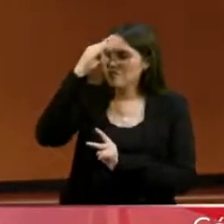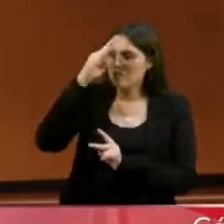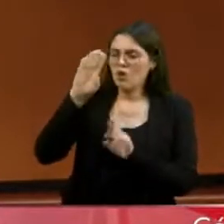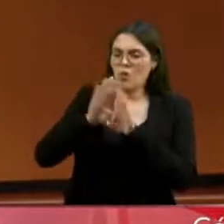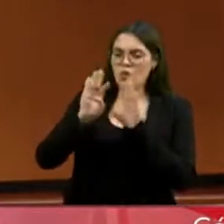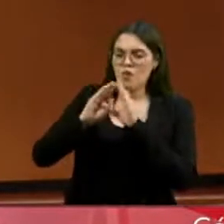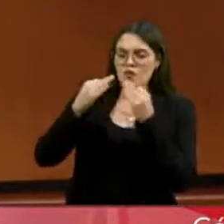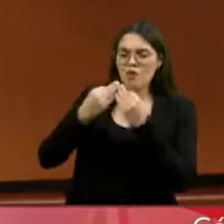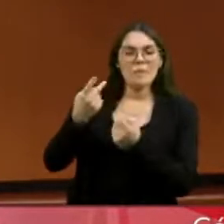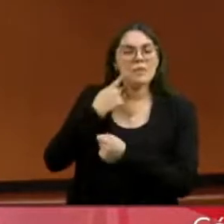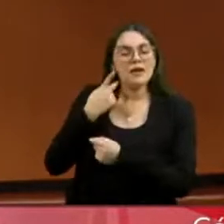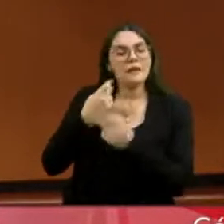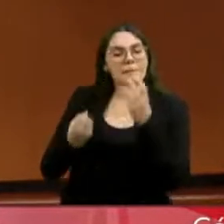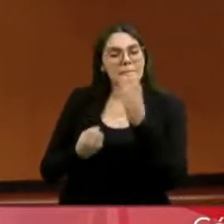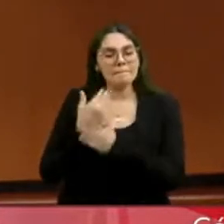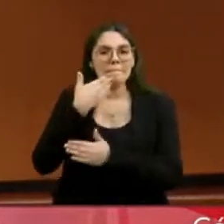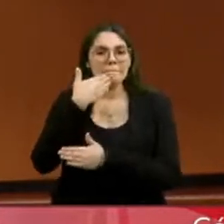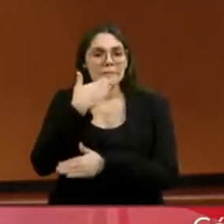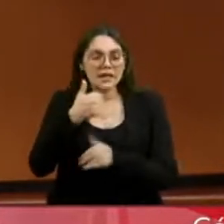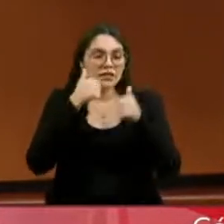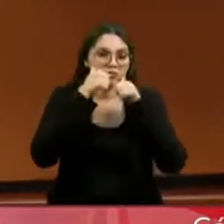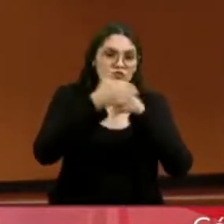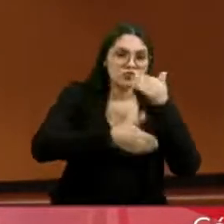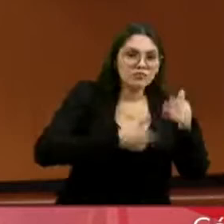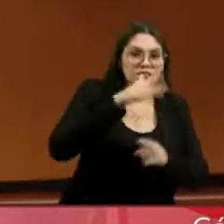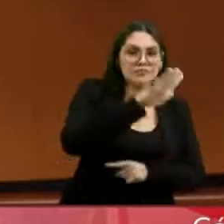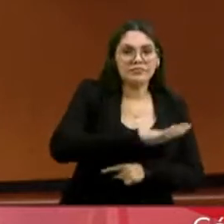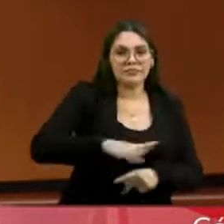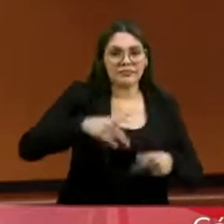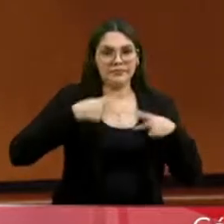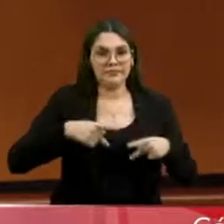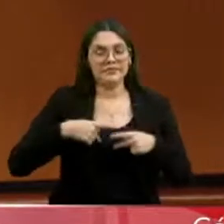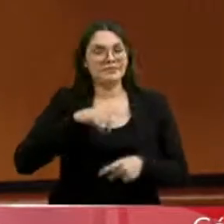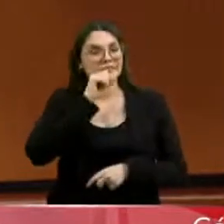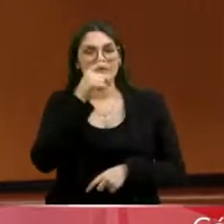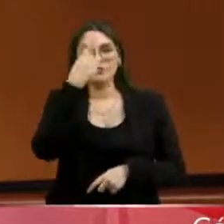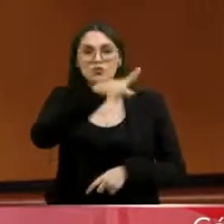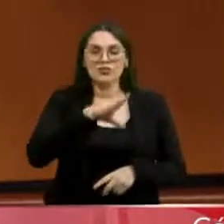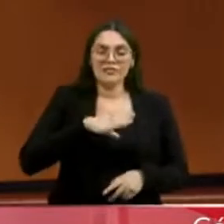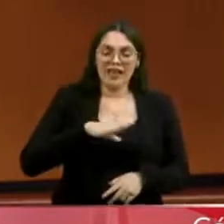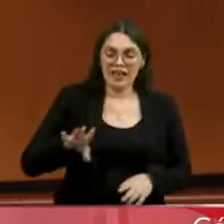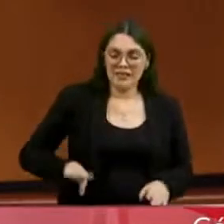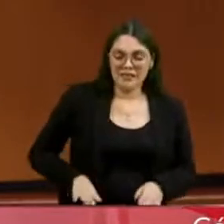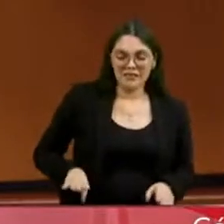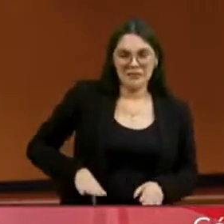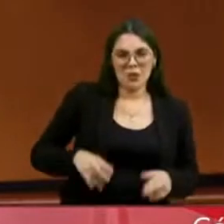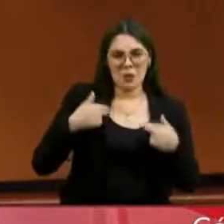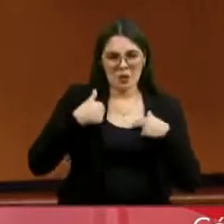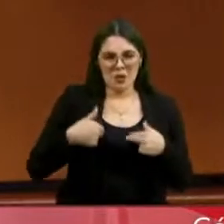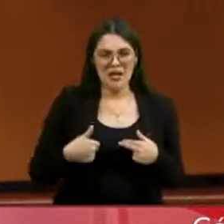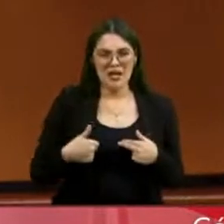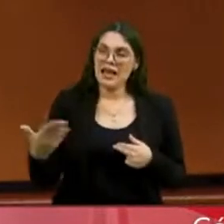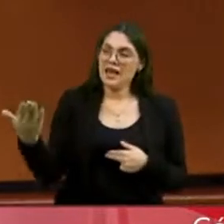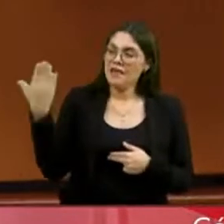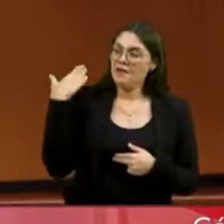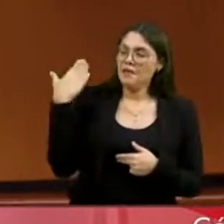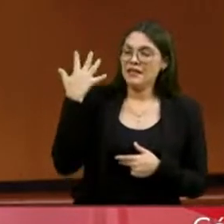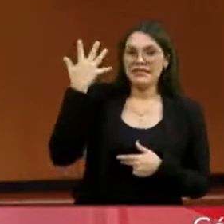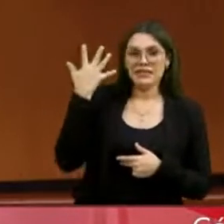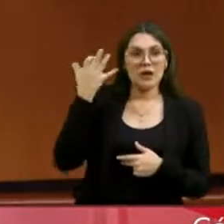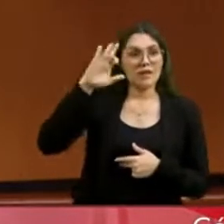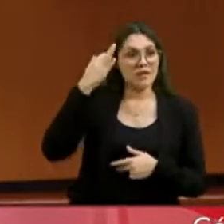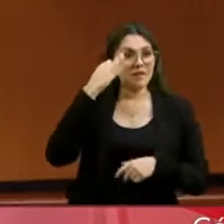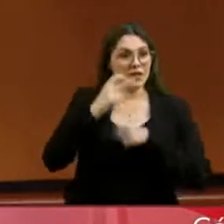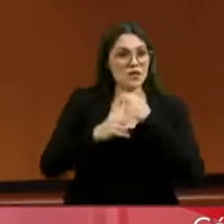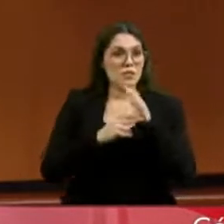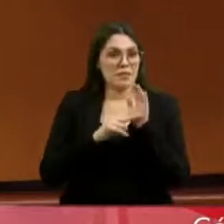verdadero servicio con el pueblo. Y con ese genio que le caracteriza, el 5 de febrero de este año,